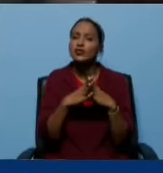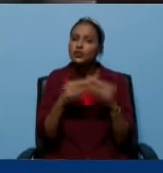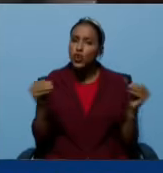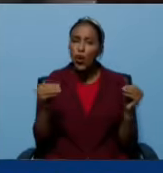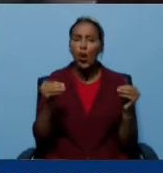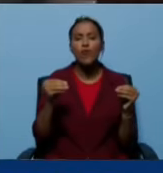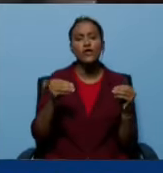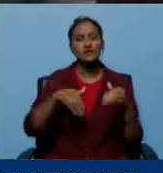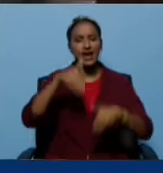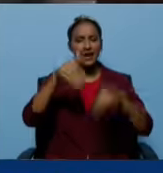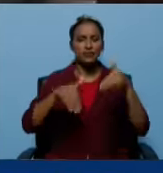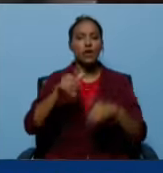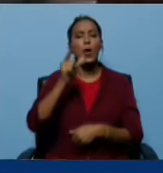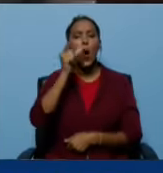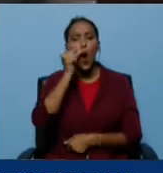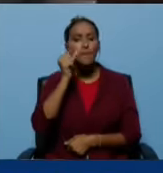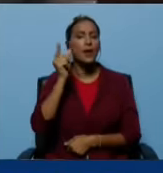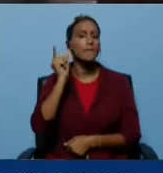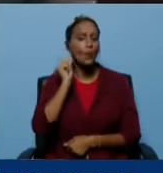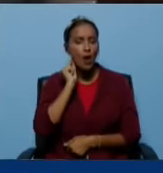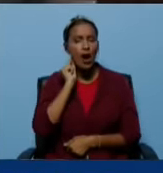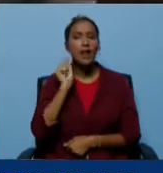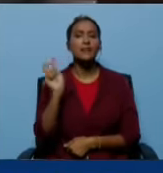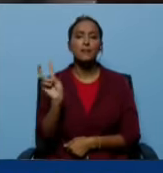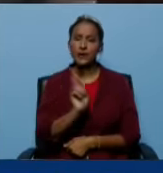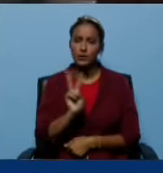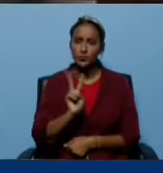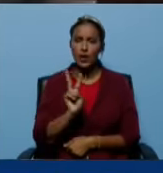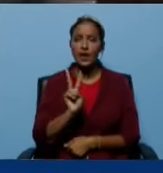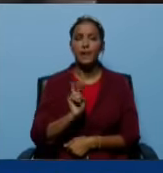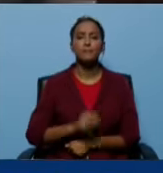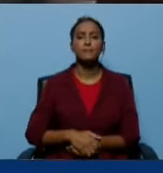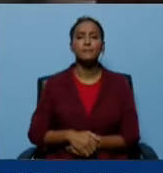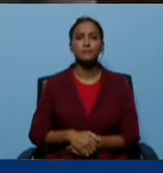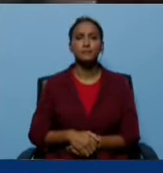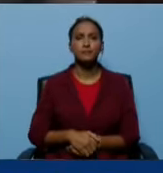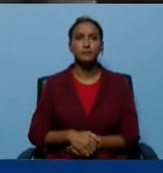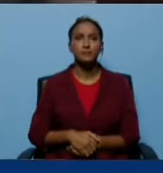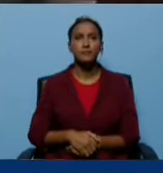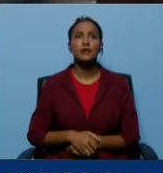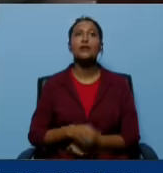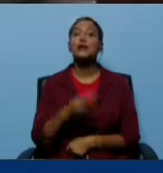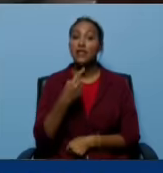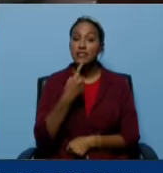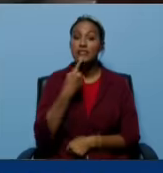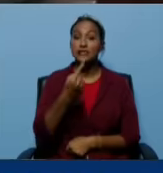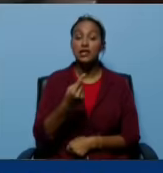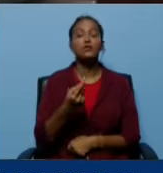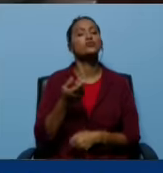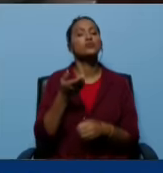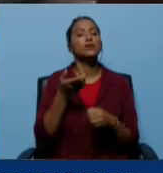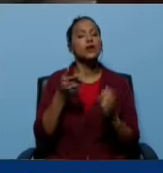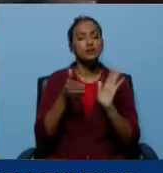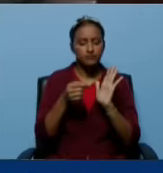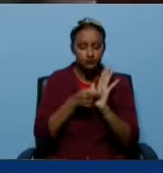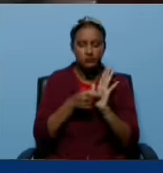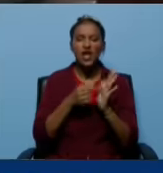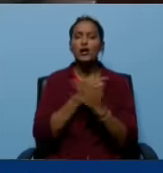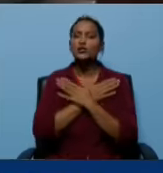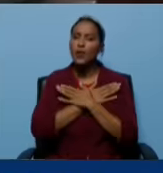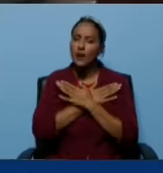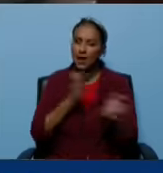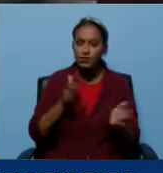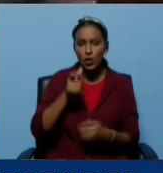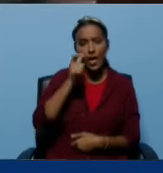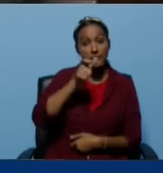electoras y electores de la República, valga decir, en salvaguarda de la soberanía popular, puesto